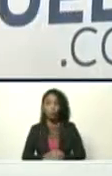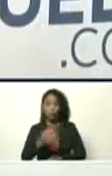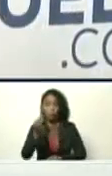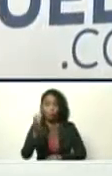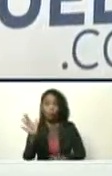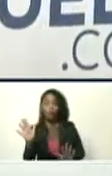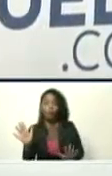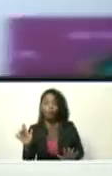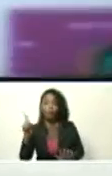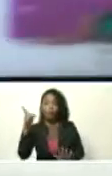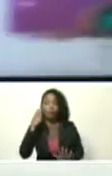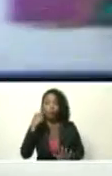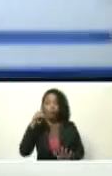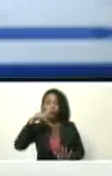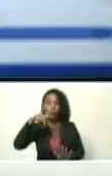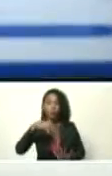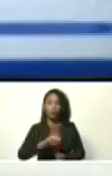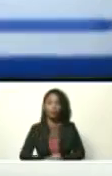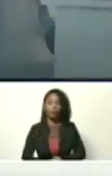¿Verdad? Esa es la costumbre aquí.